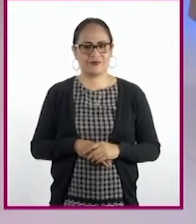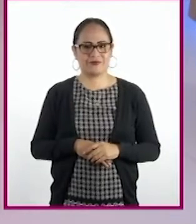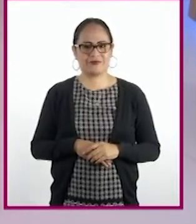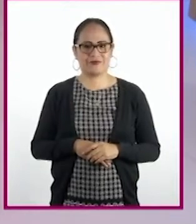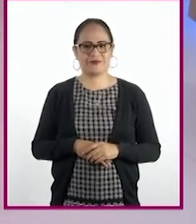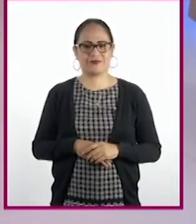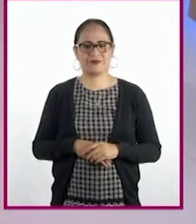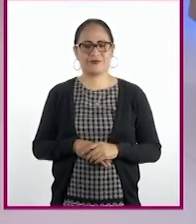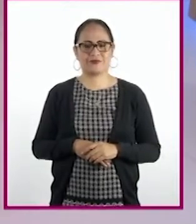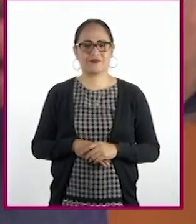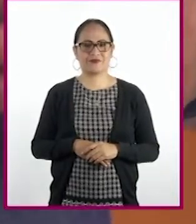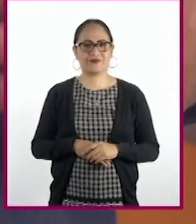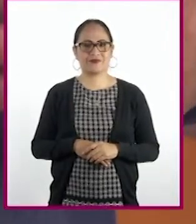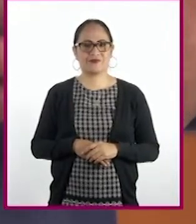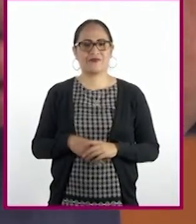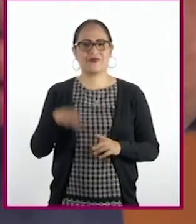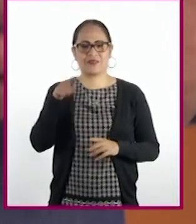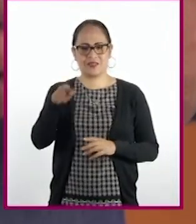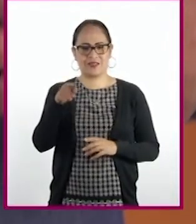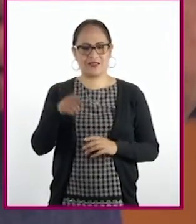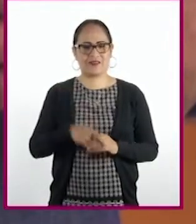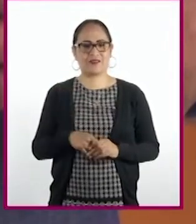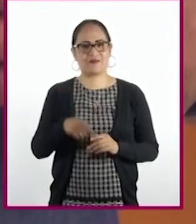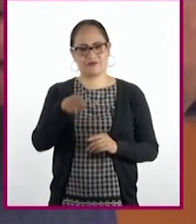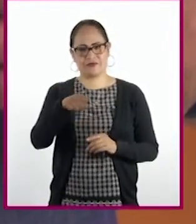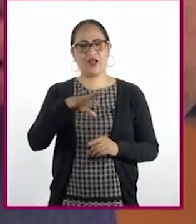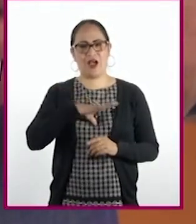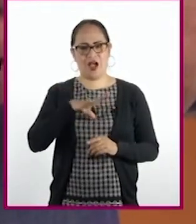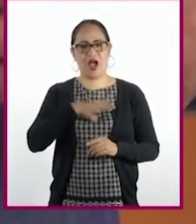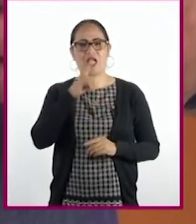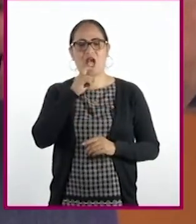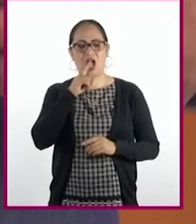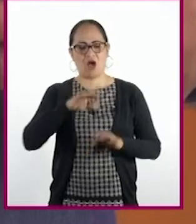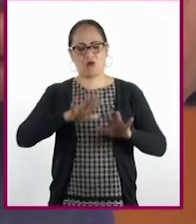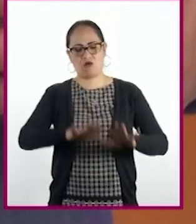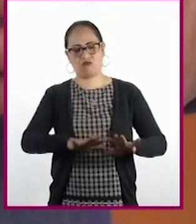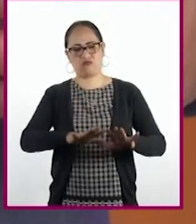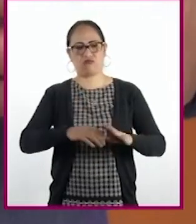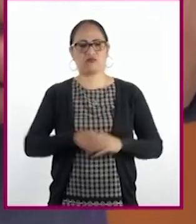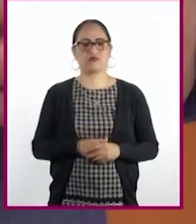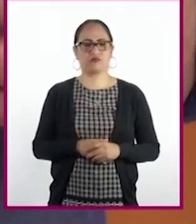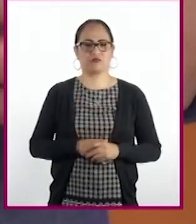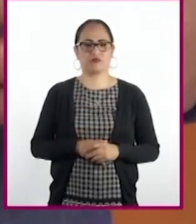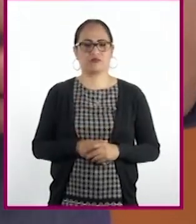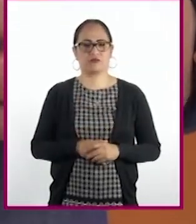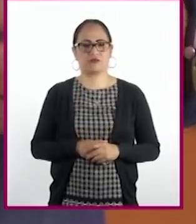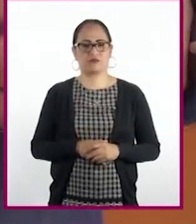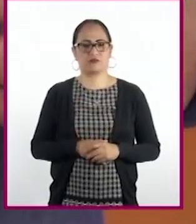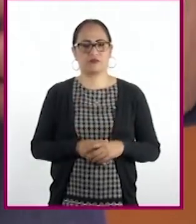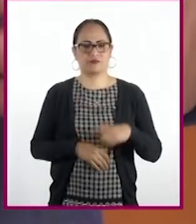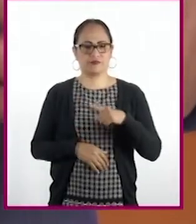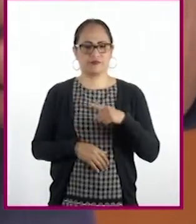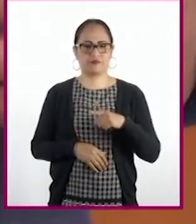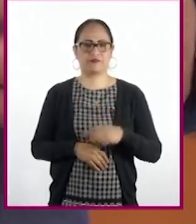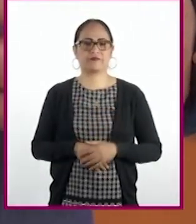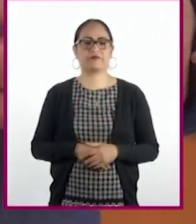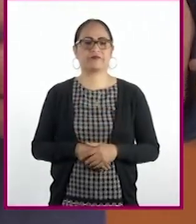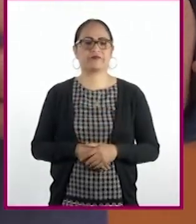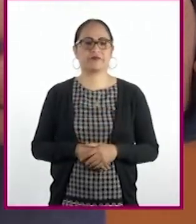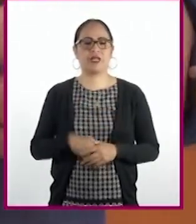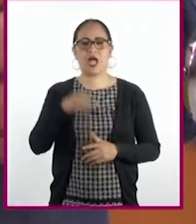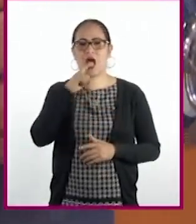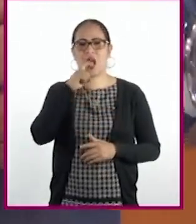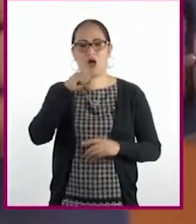Y por acá, bueno, se ve inclusive un encharcamiento que está mostrándose o representado con esta flecha, el sentido del